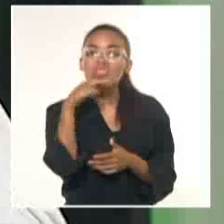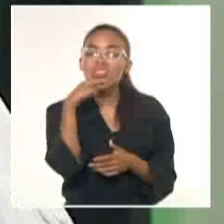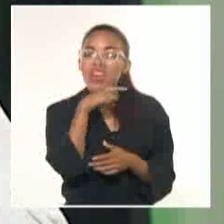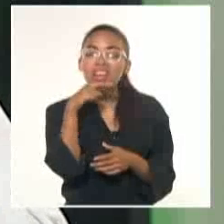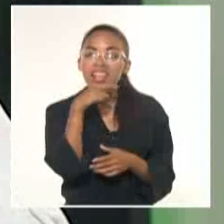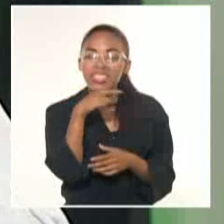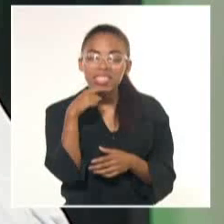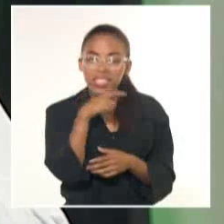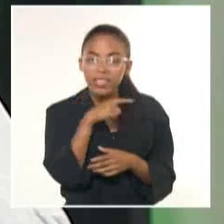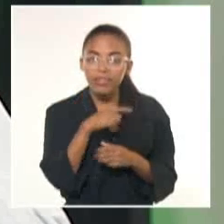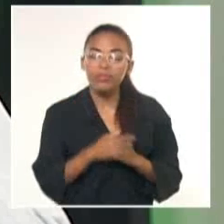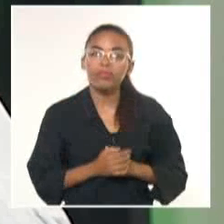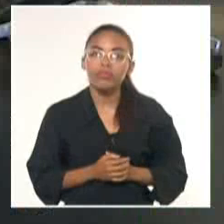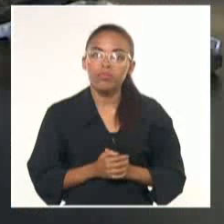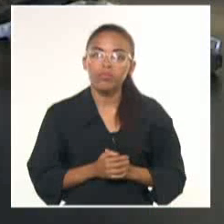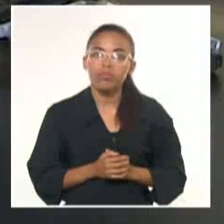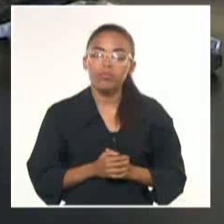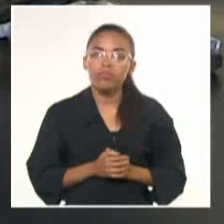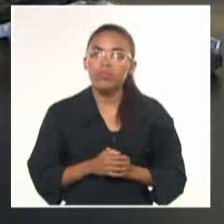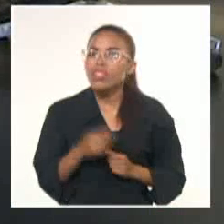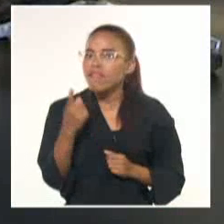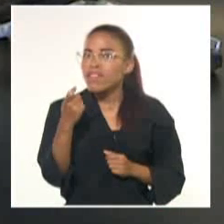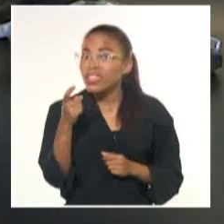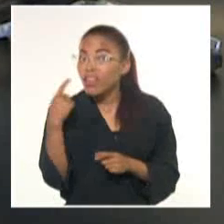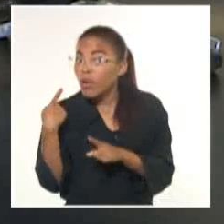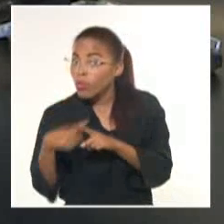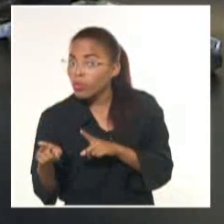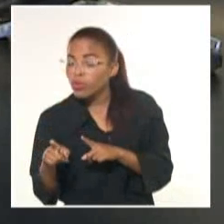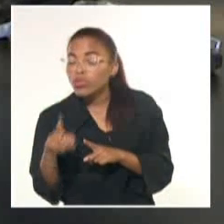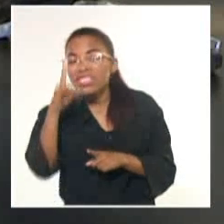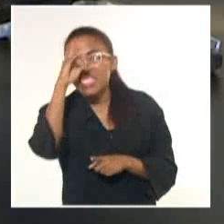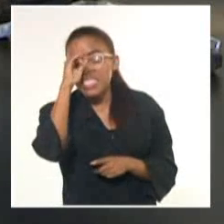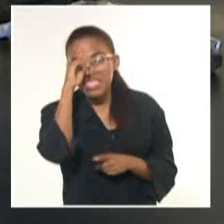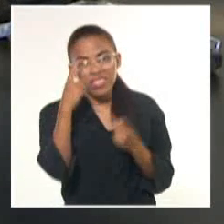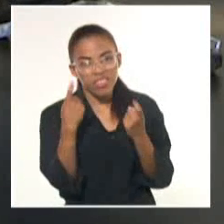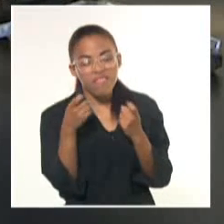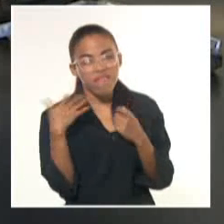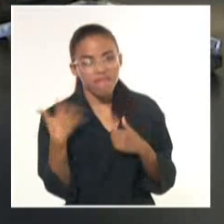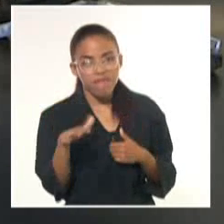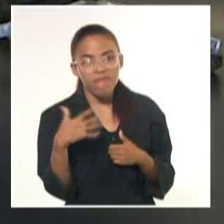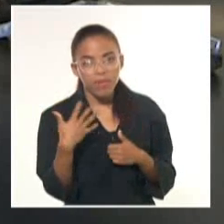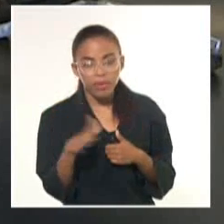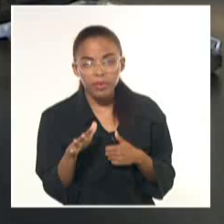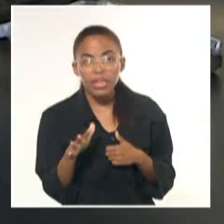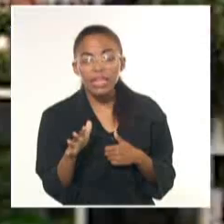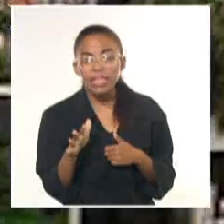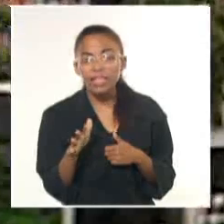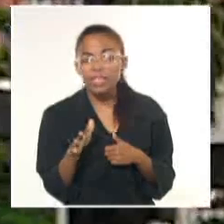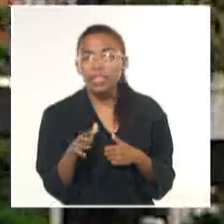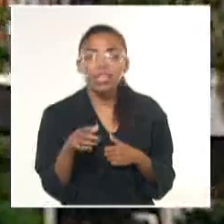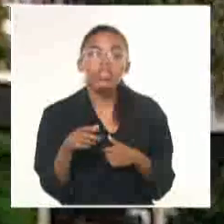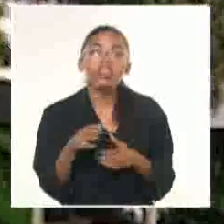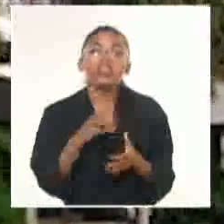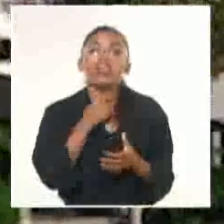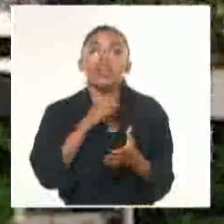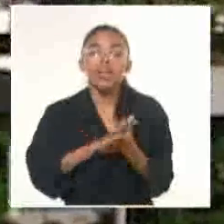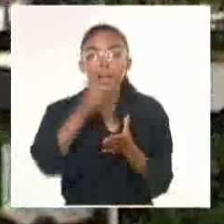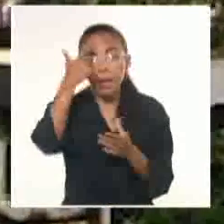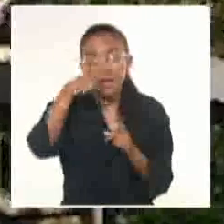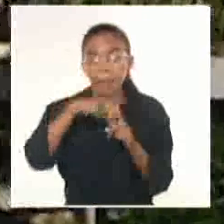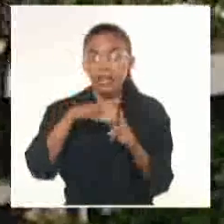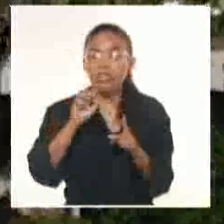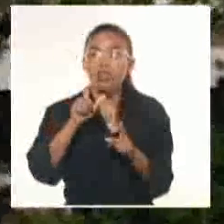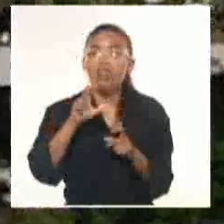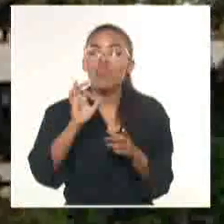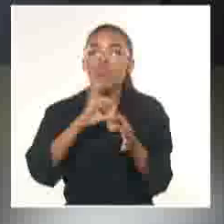biopsia de médula. O sea que faltaba algo más todavía. Todavía faltaba lo de hematología, pero ya teníamos un